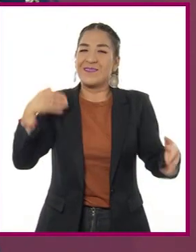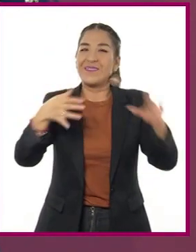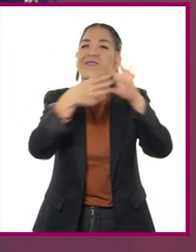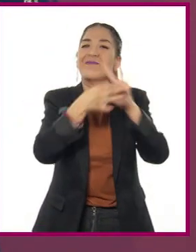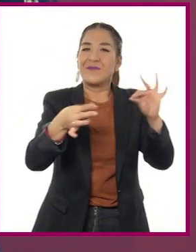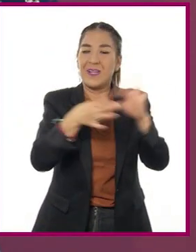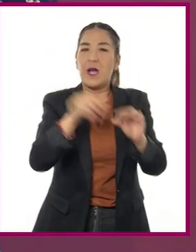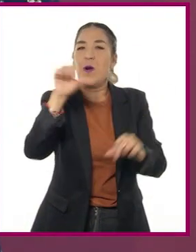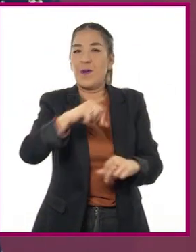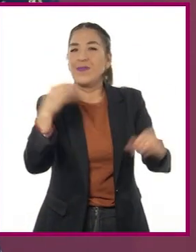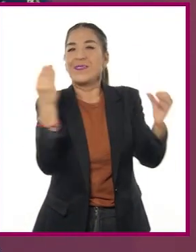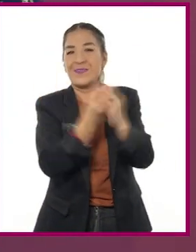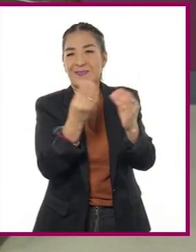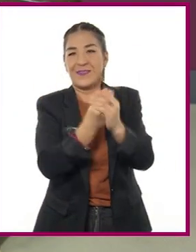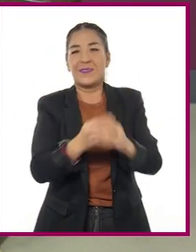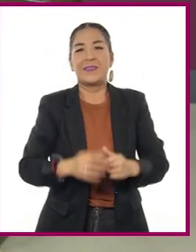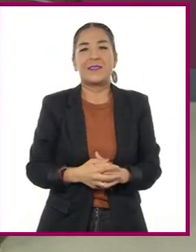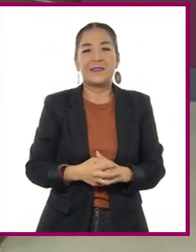en nuestra sesión.